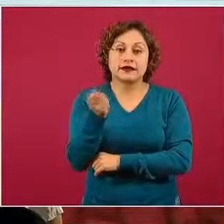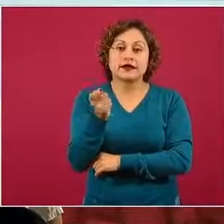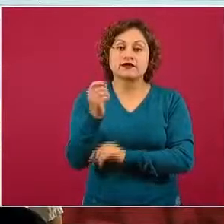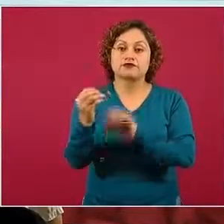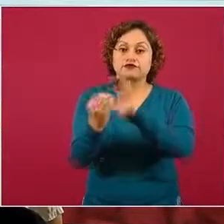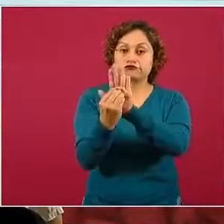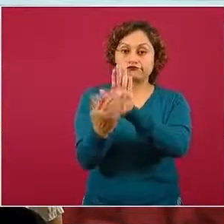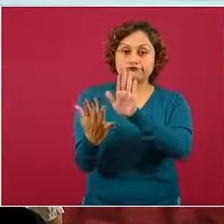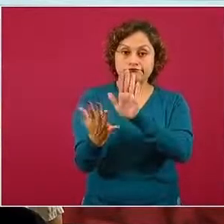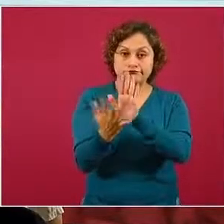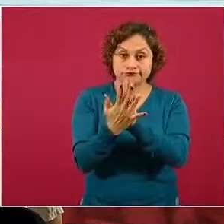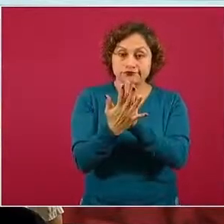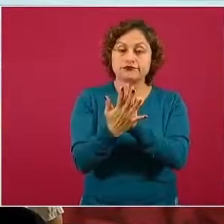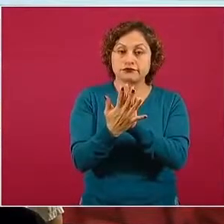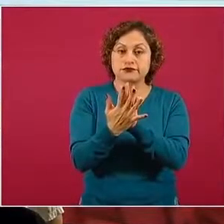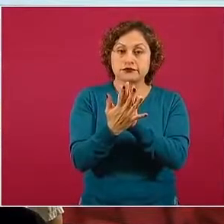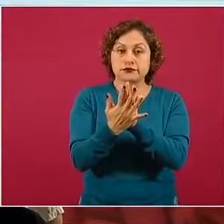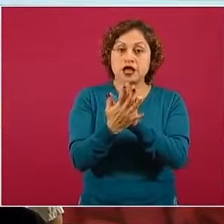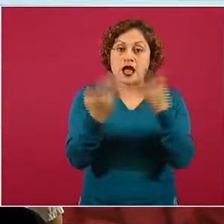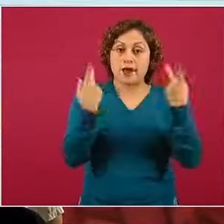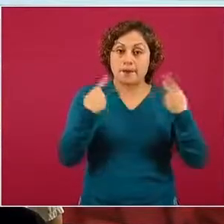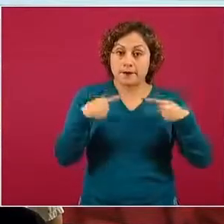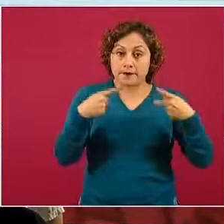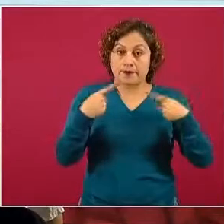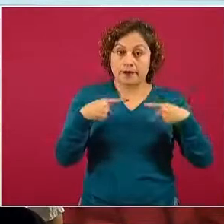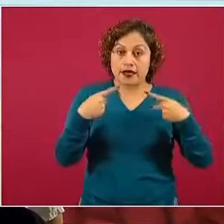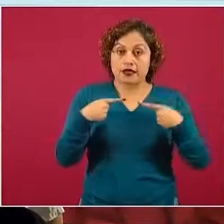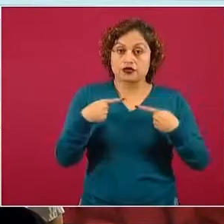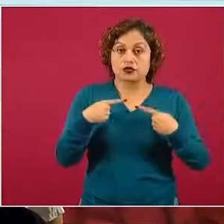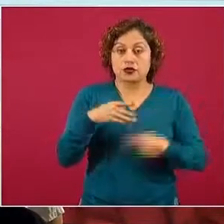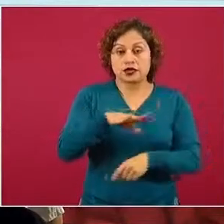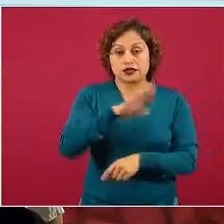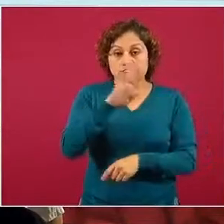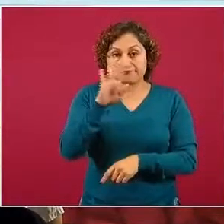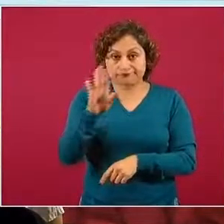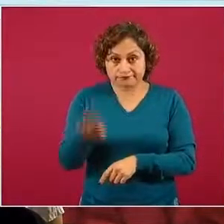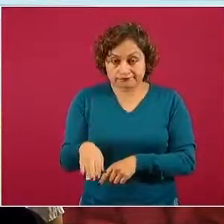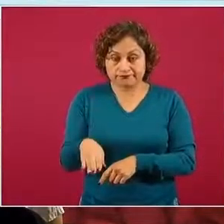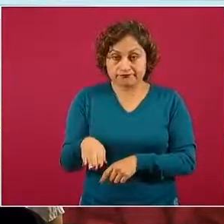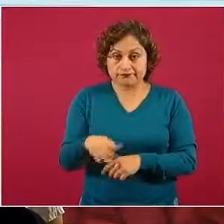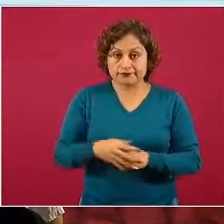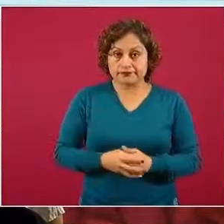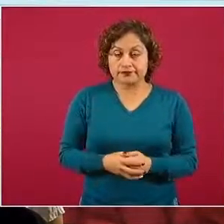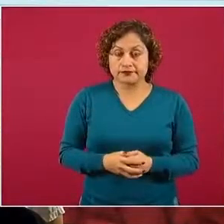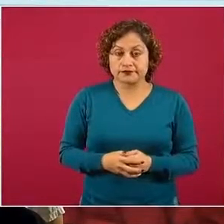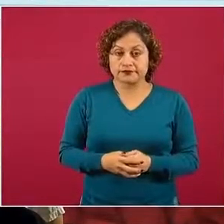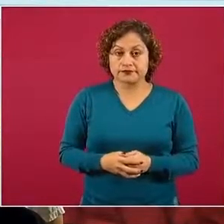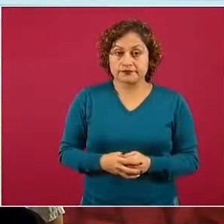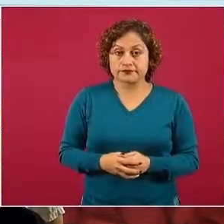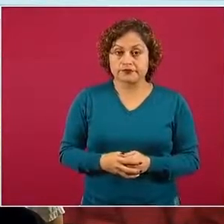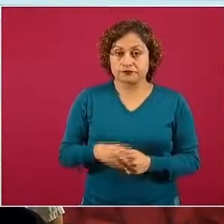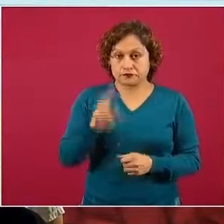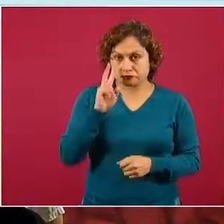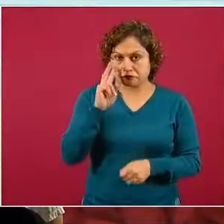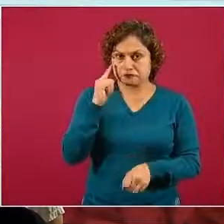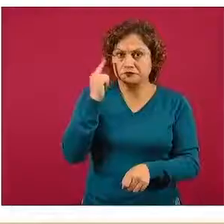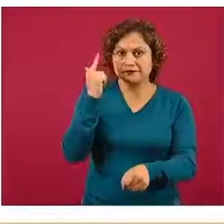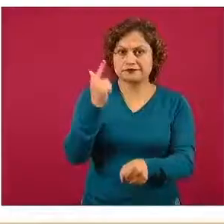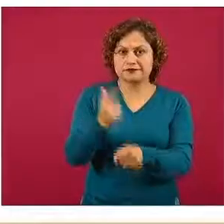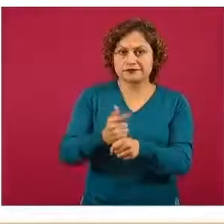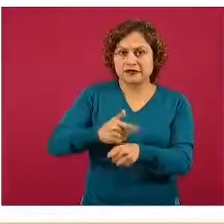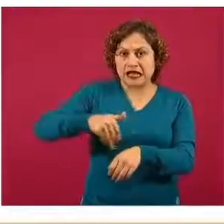el comportamiento del grupo de personas que lamentablemente han perdido la vida. Hemos visto también que en últimas semanas esto ha tenido